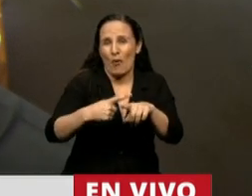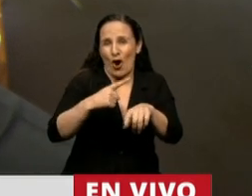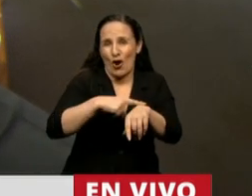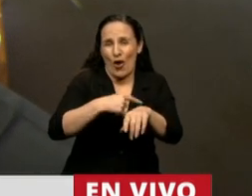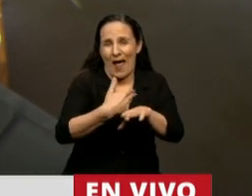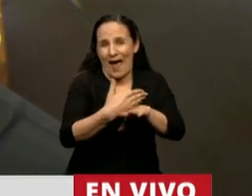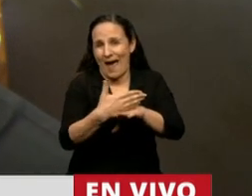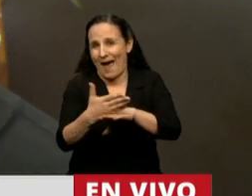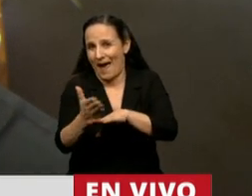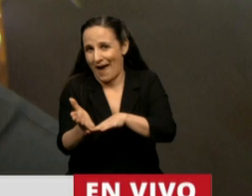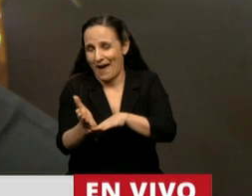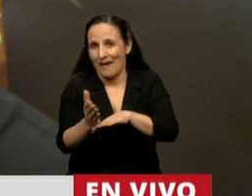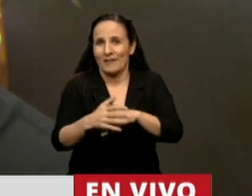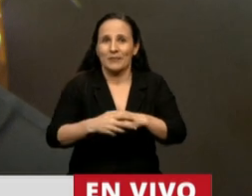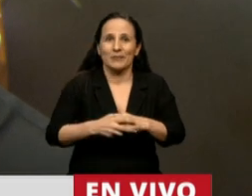la